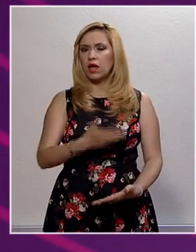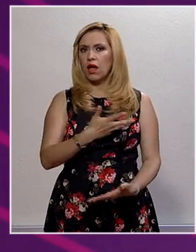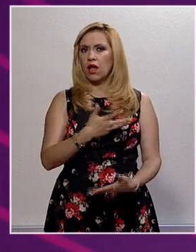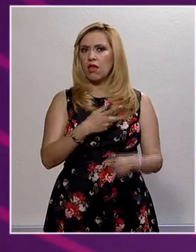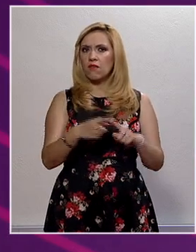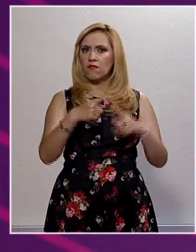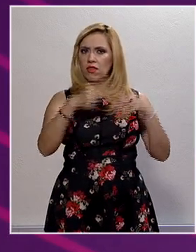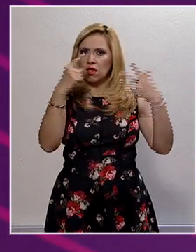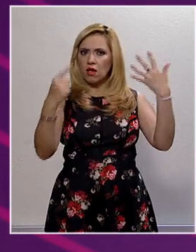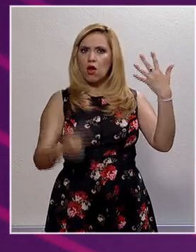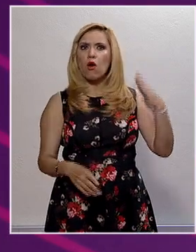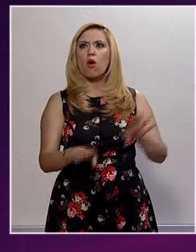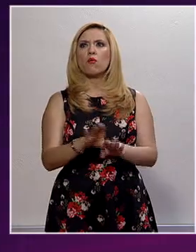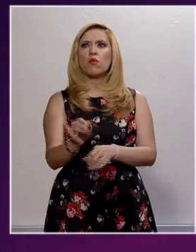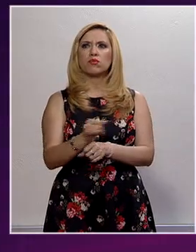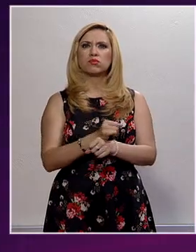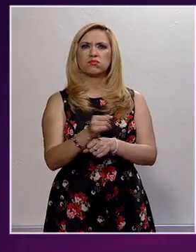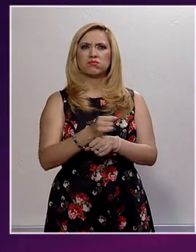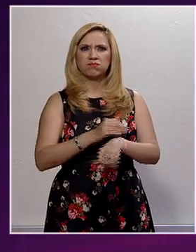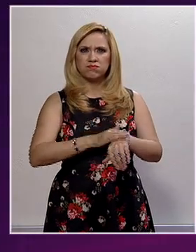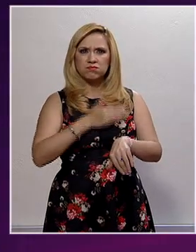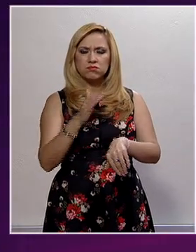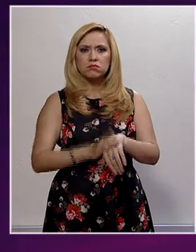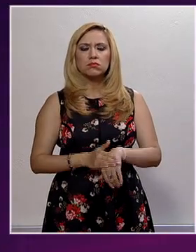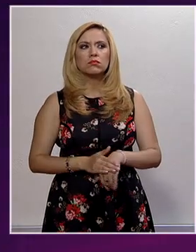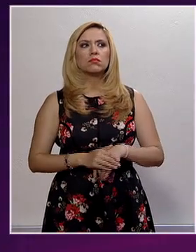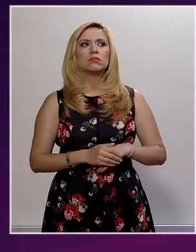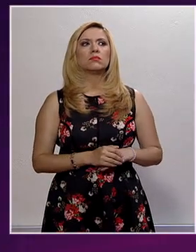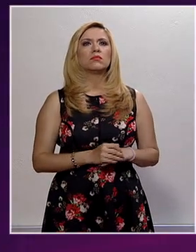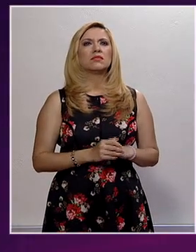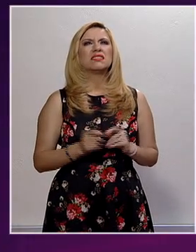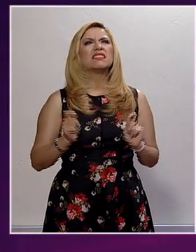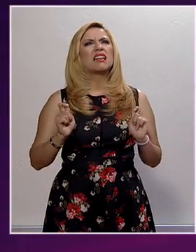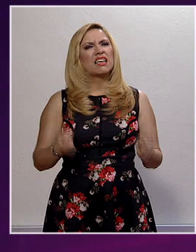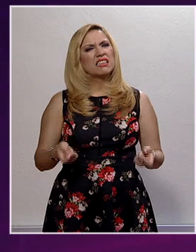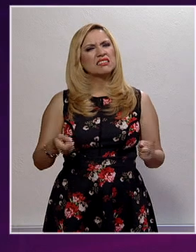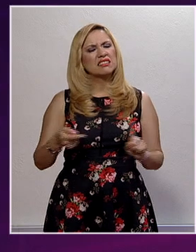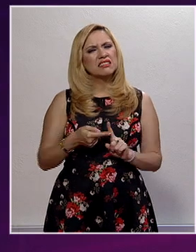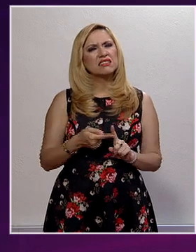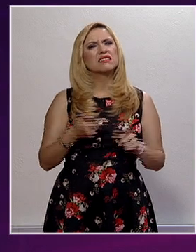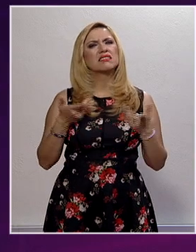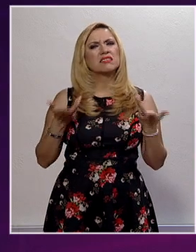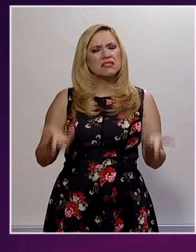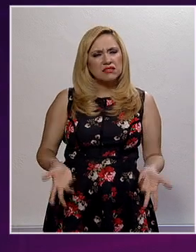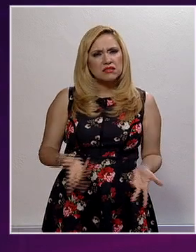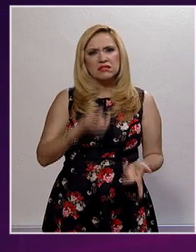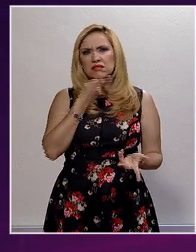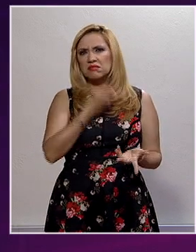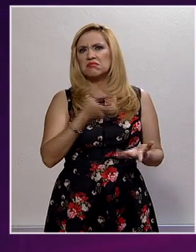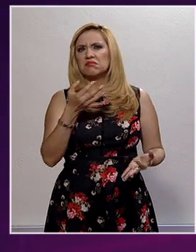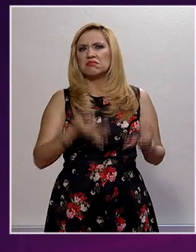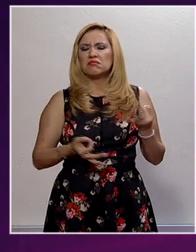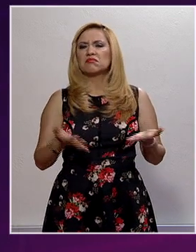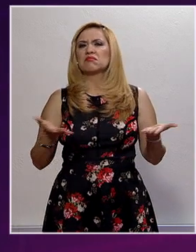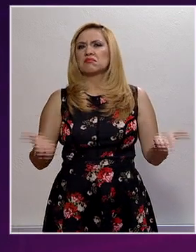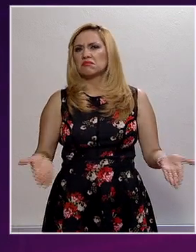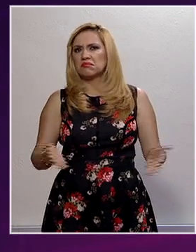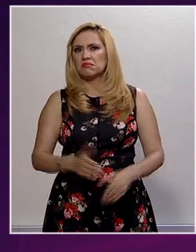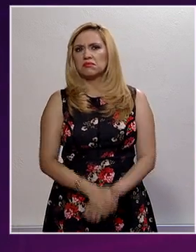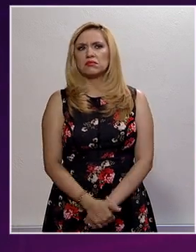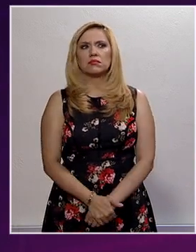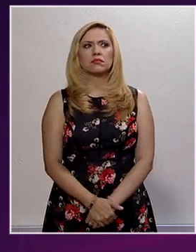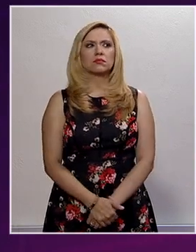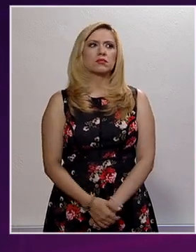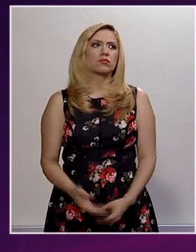pautas de cómo hacer una investigación efectiva, ¿no? ¿A qué se refiere? ¿En qué consistiría? ¿Qué nos dice la Corte Interamericana sobre eso? Bueno,